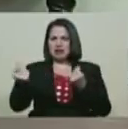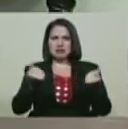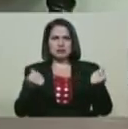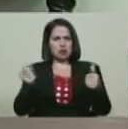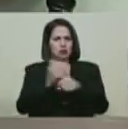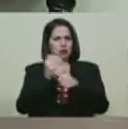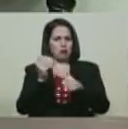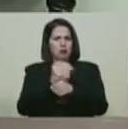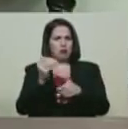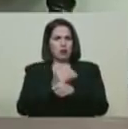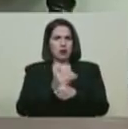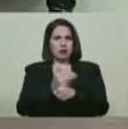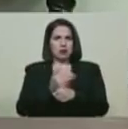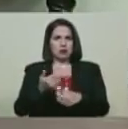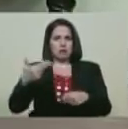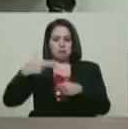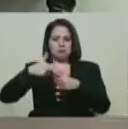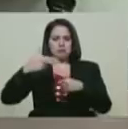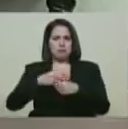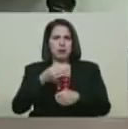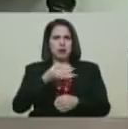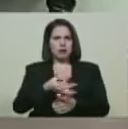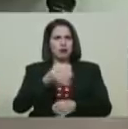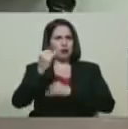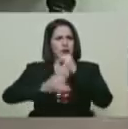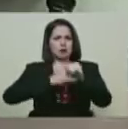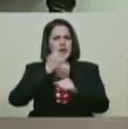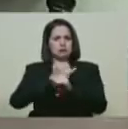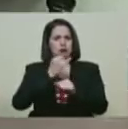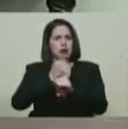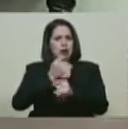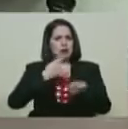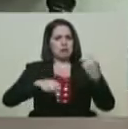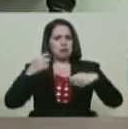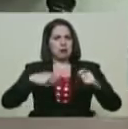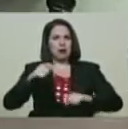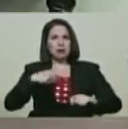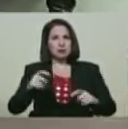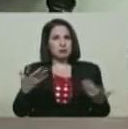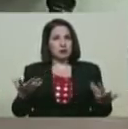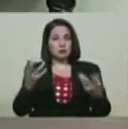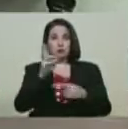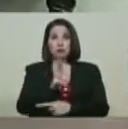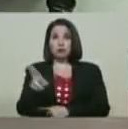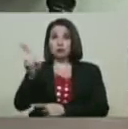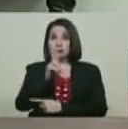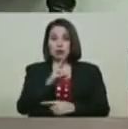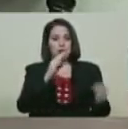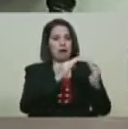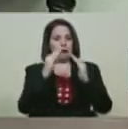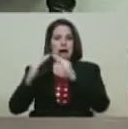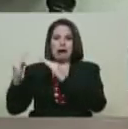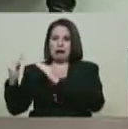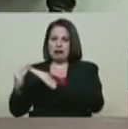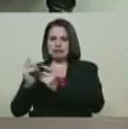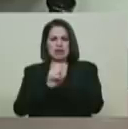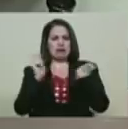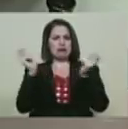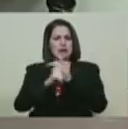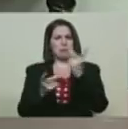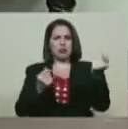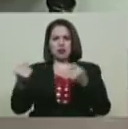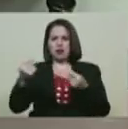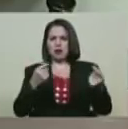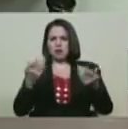la colocación del petro en los mercados nacionales e internacionales será bajo el uso de casas de cambios virtuales,